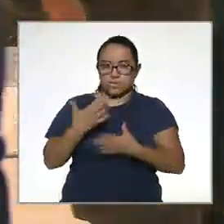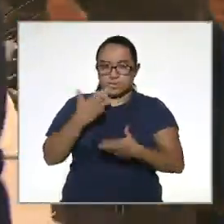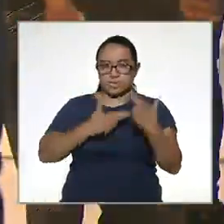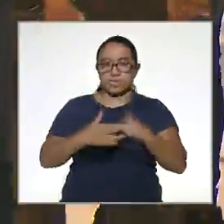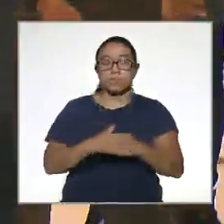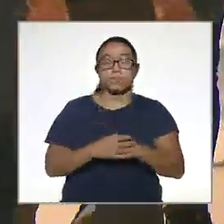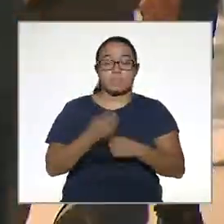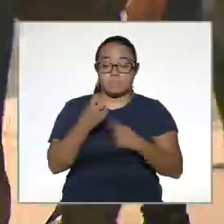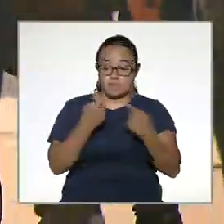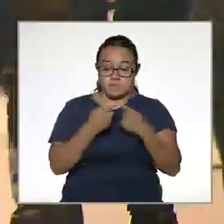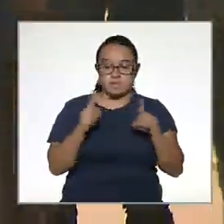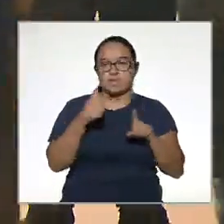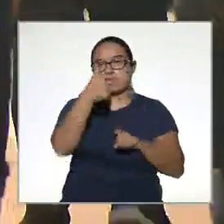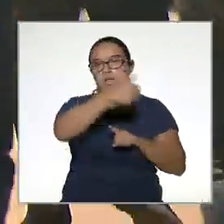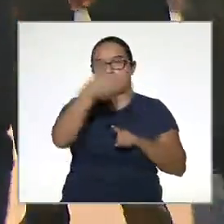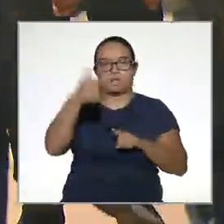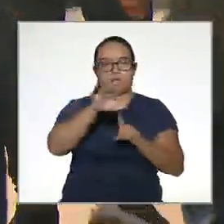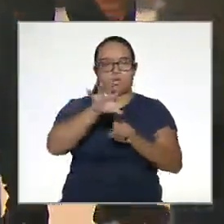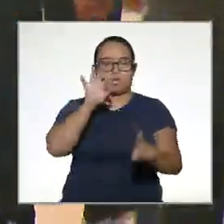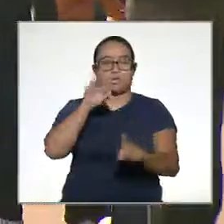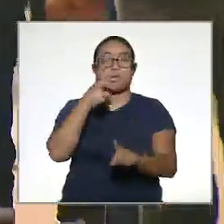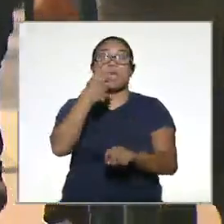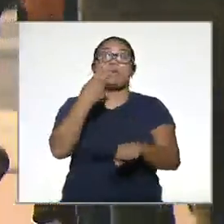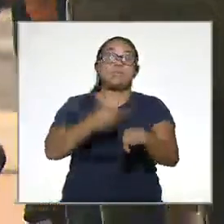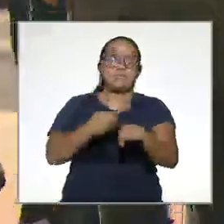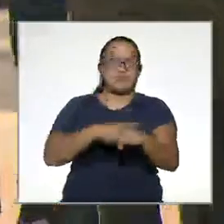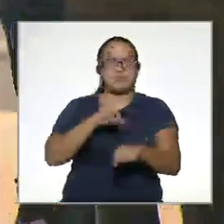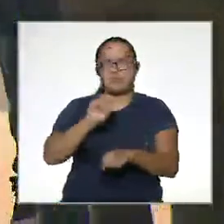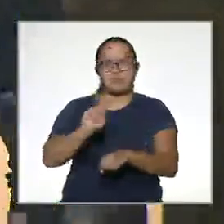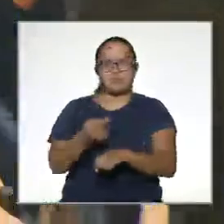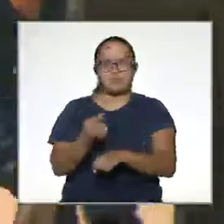diferencia es un tema de elección y que esto no es una patología.